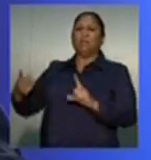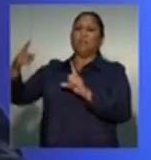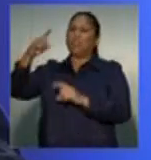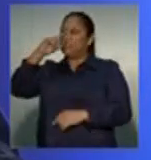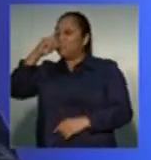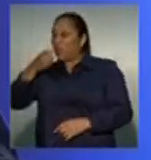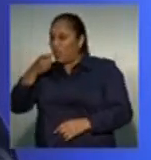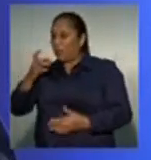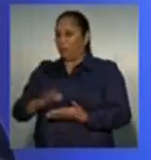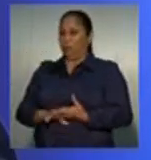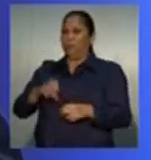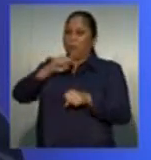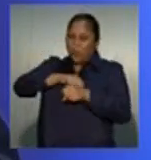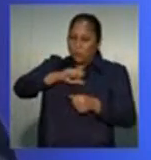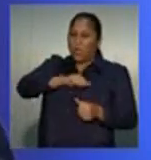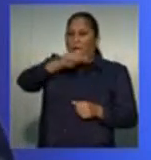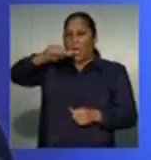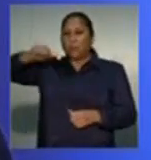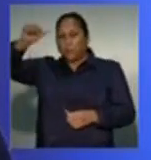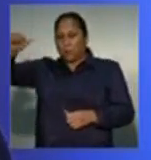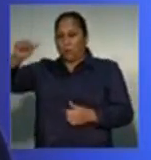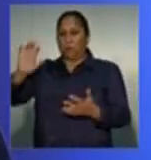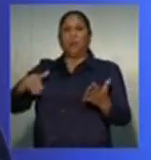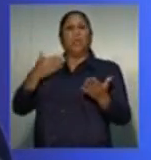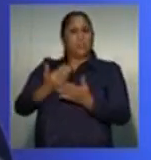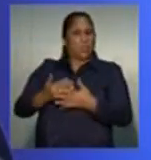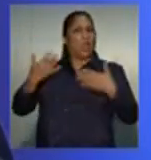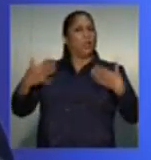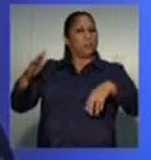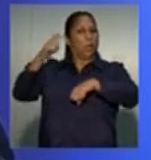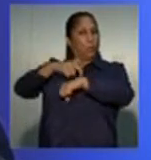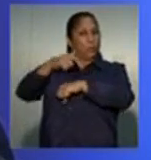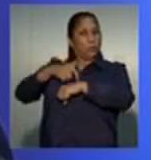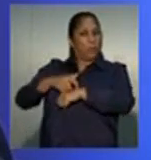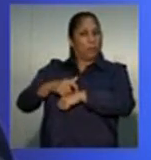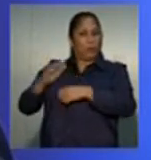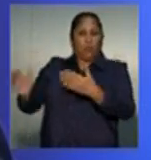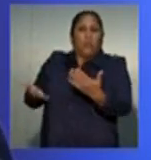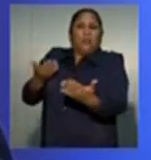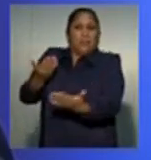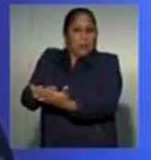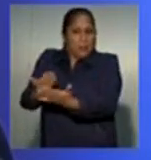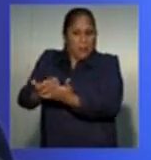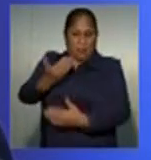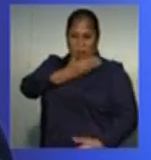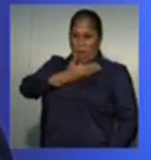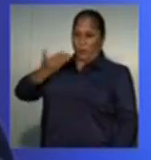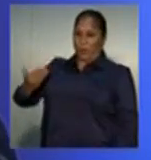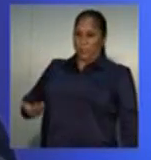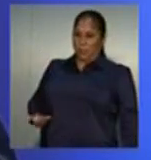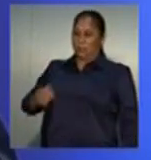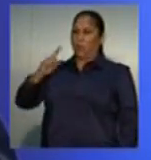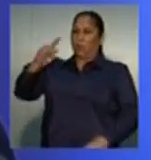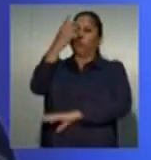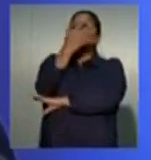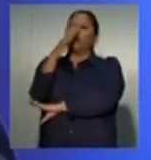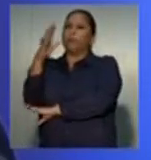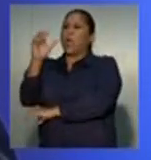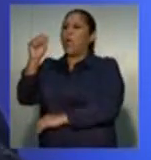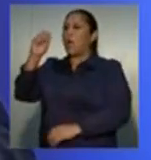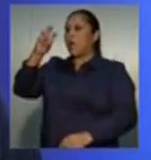un presidente andino ha llegado el momento de llevar al presidencia a un